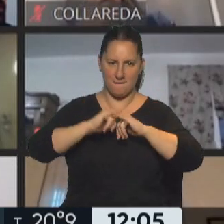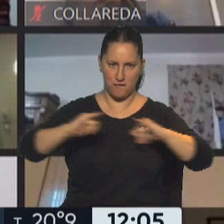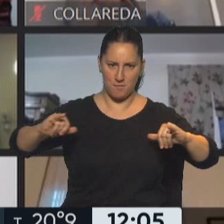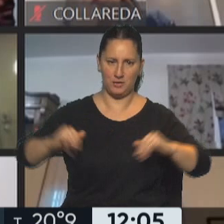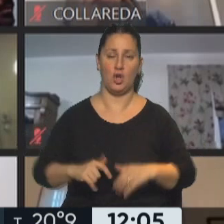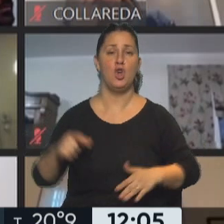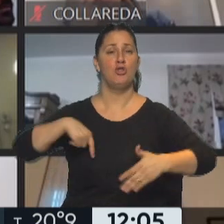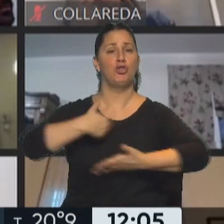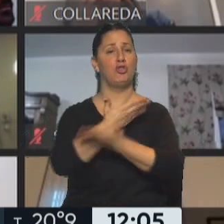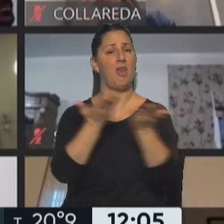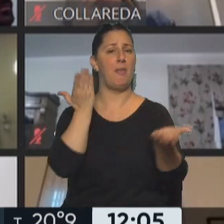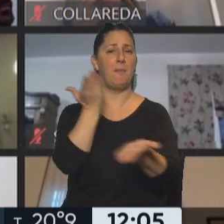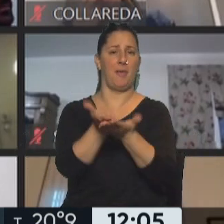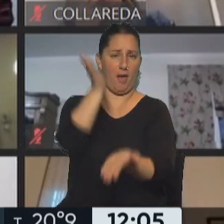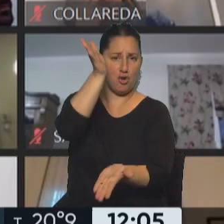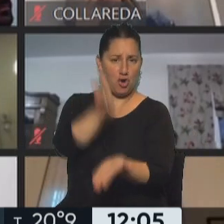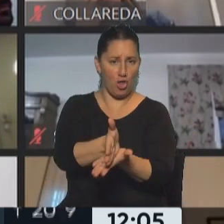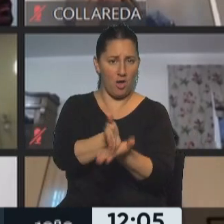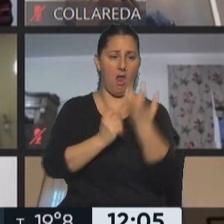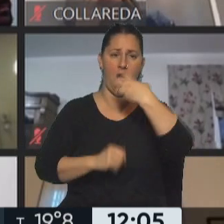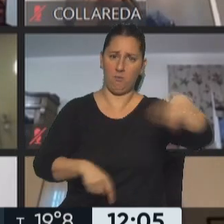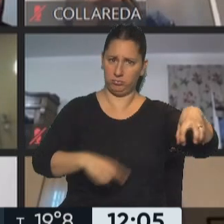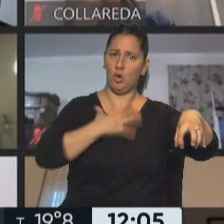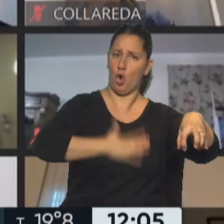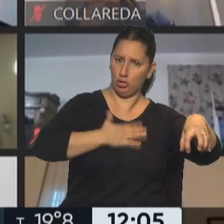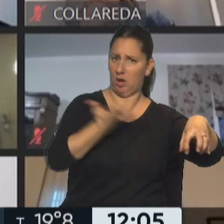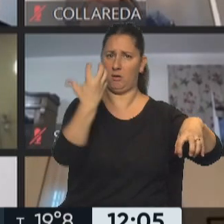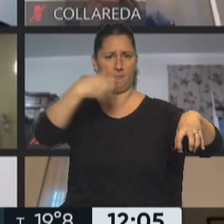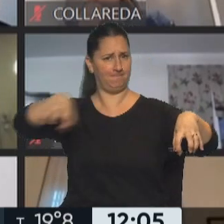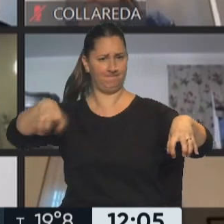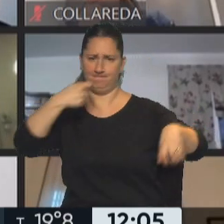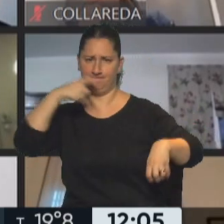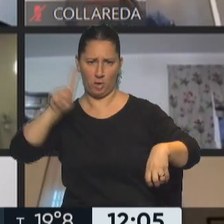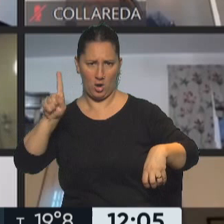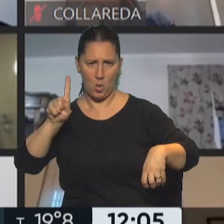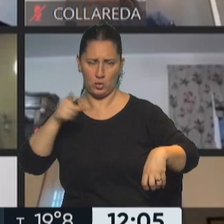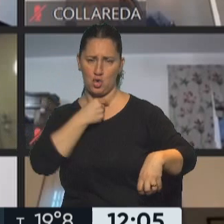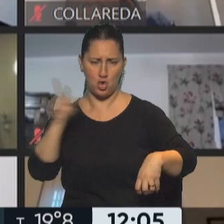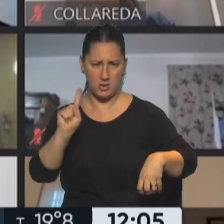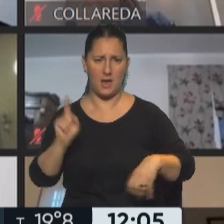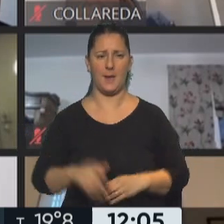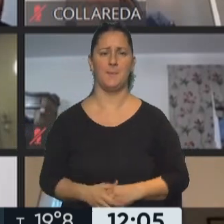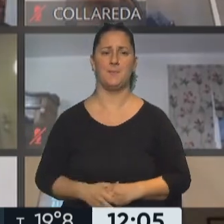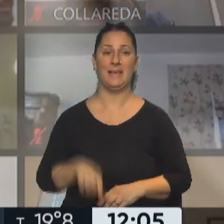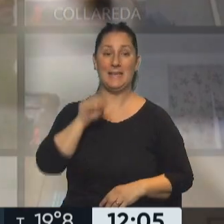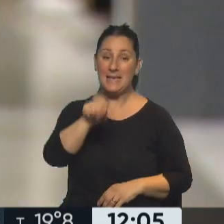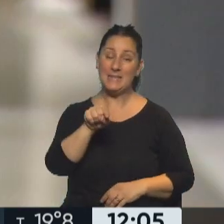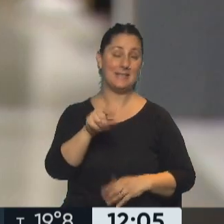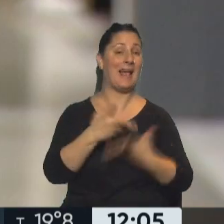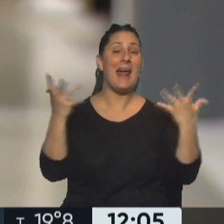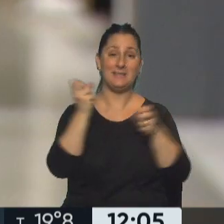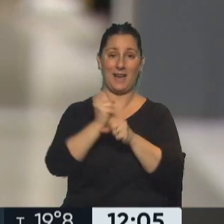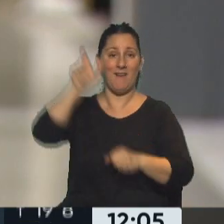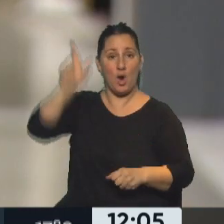sociedad habla de una condena un sector está contento otro sector no está contento pero especie que y ese es el desafío de los jueces